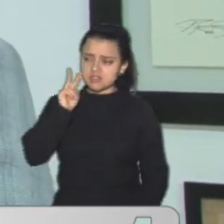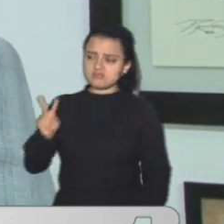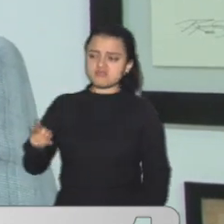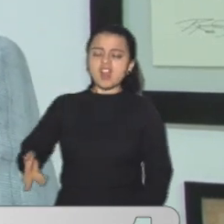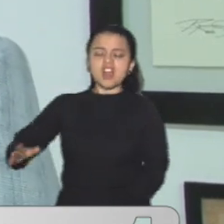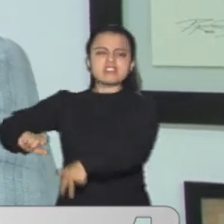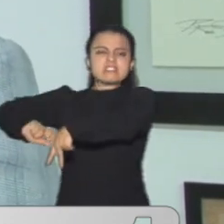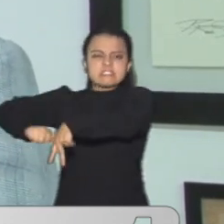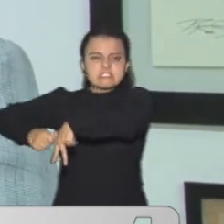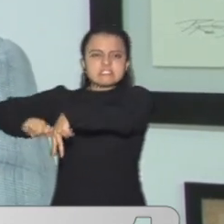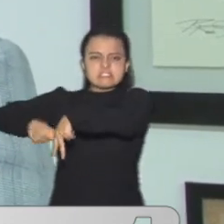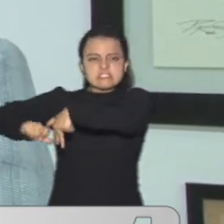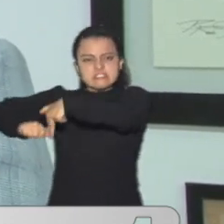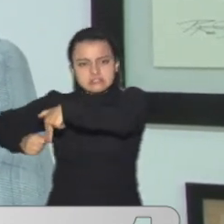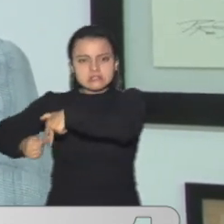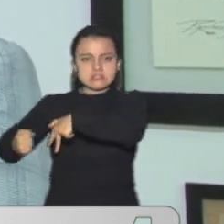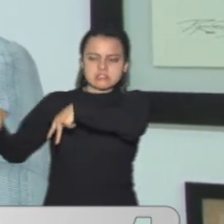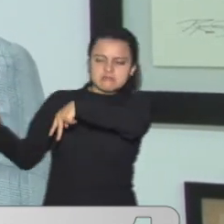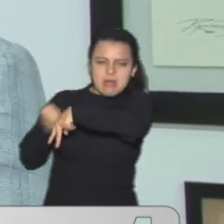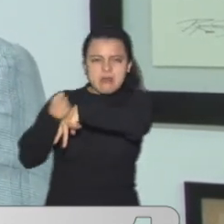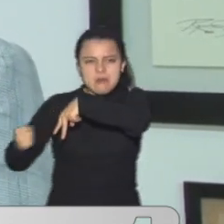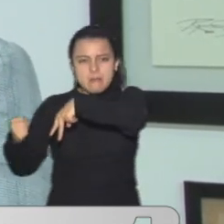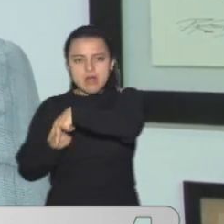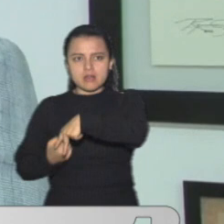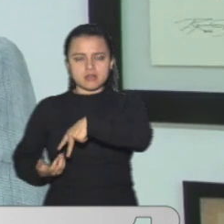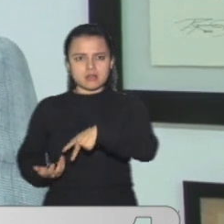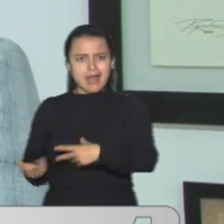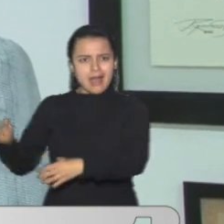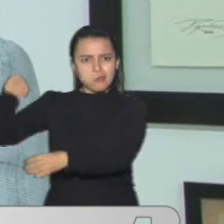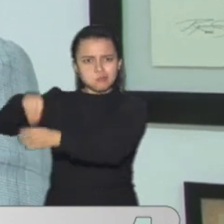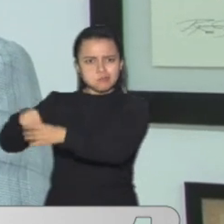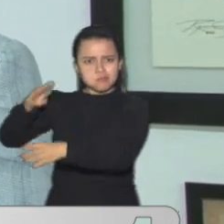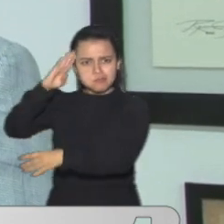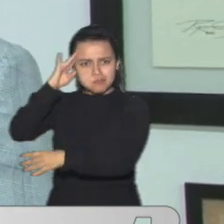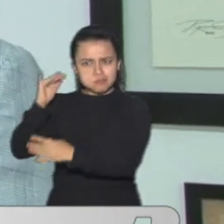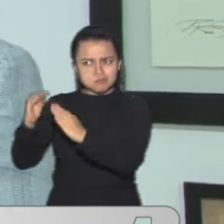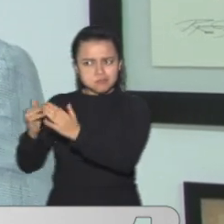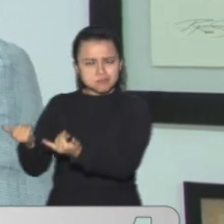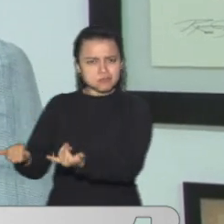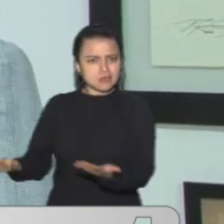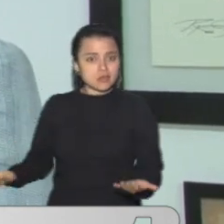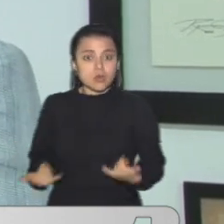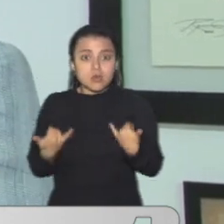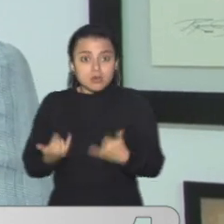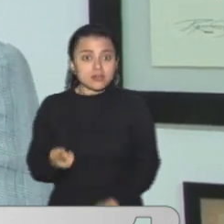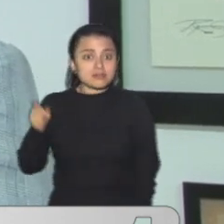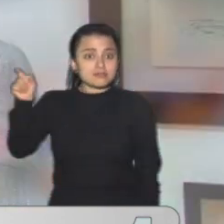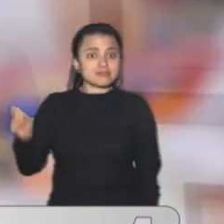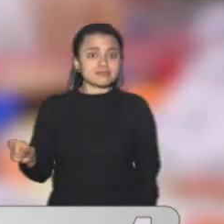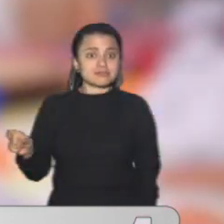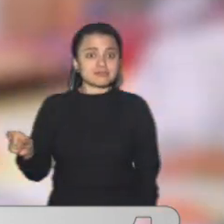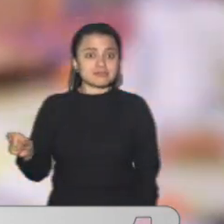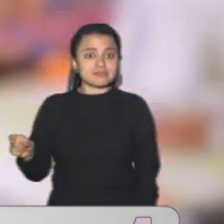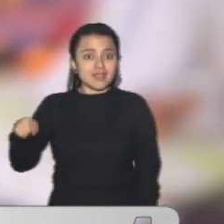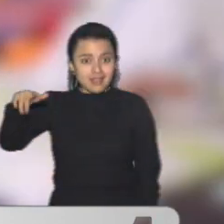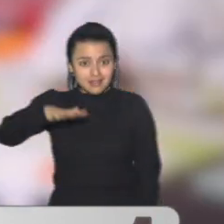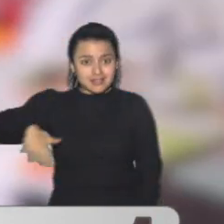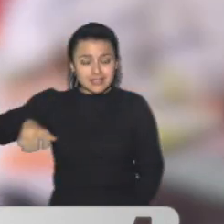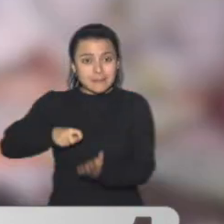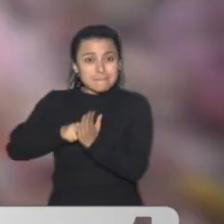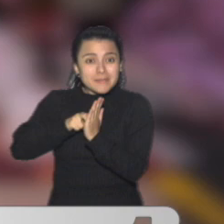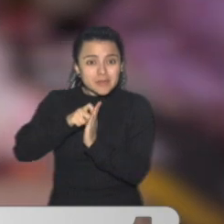dentro de las inspecciones de policía muy seguramente a nivel nacional hoy estamos hablando del caso puntual de piedecuesta santander